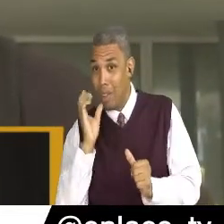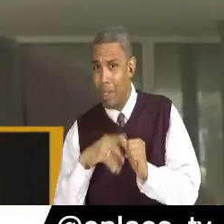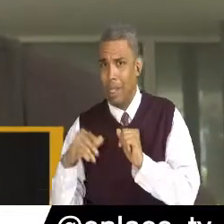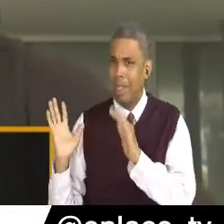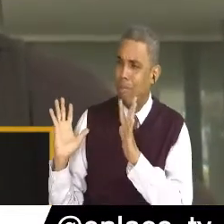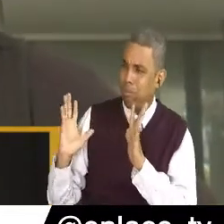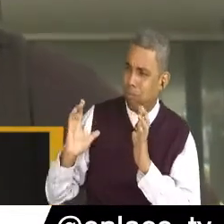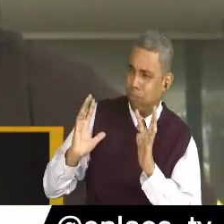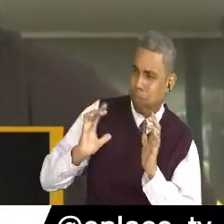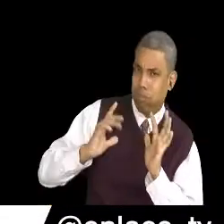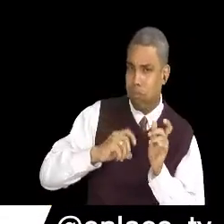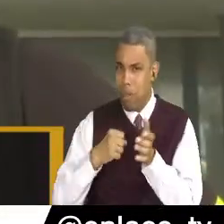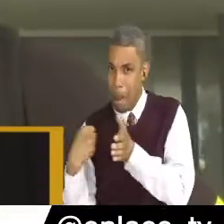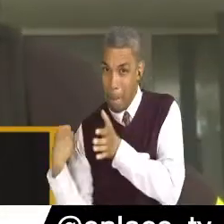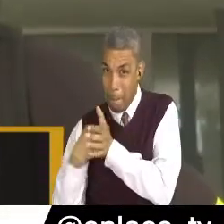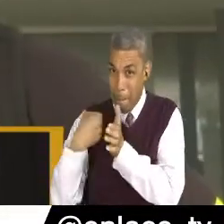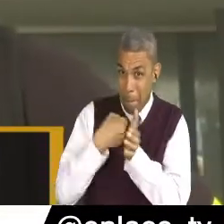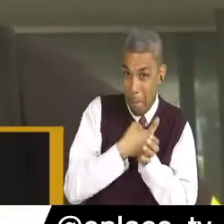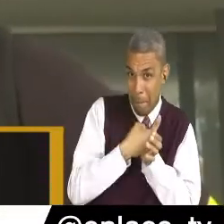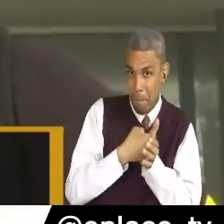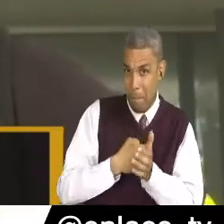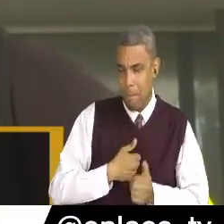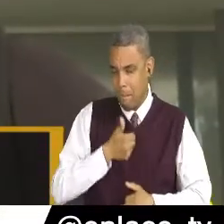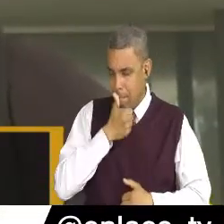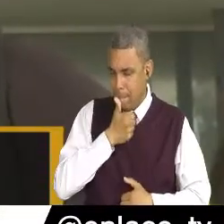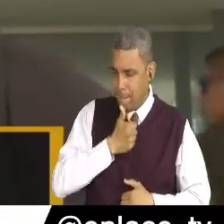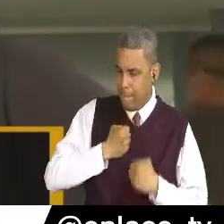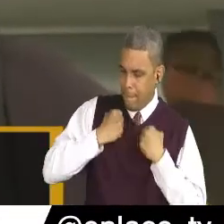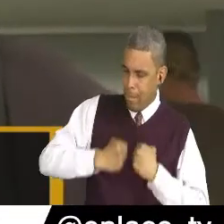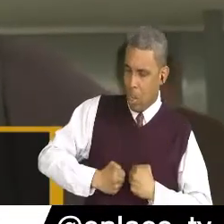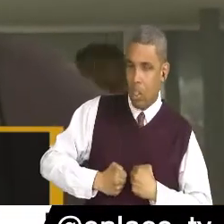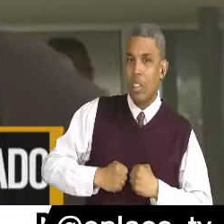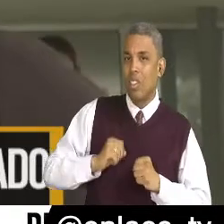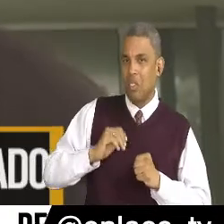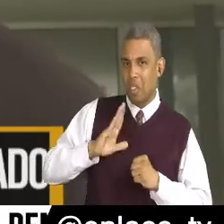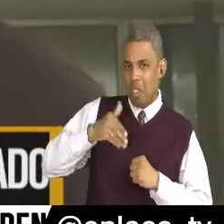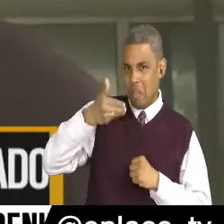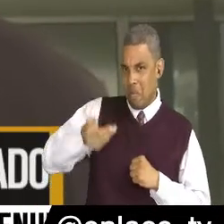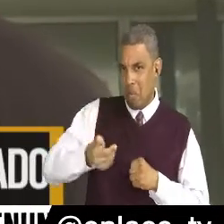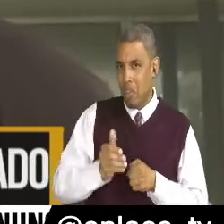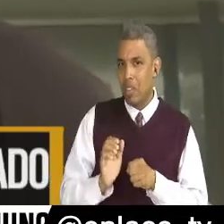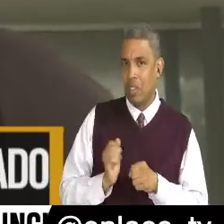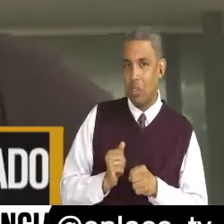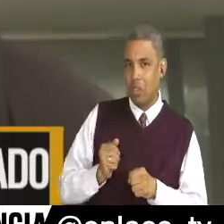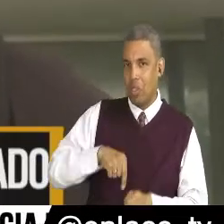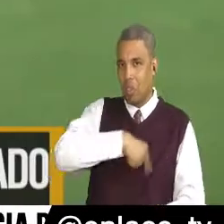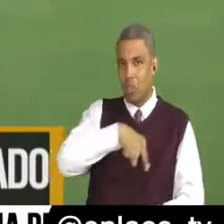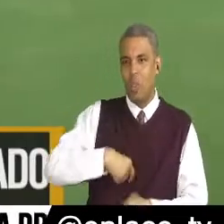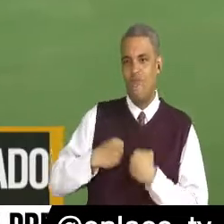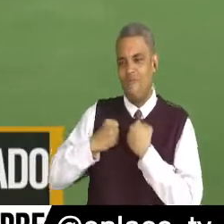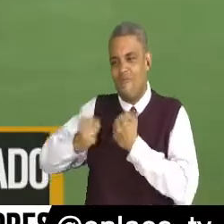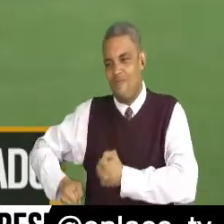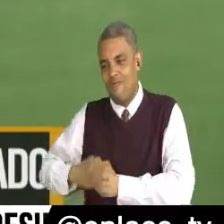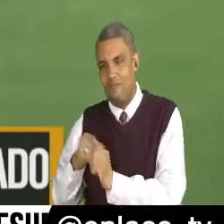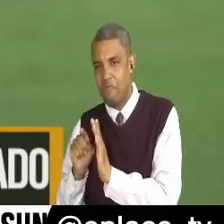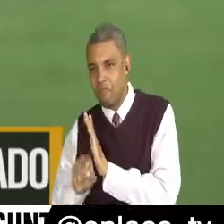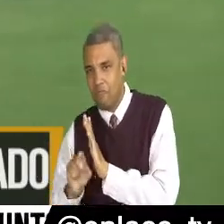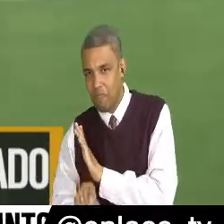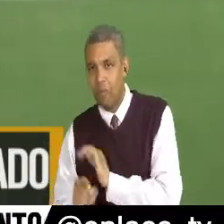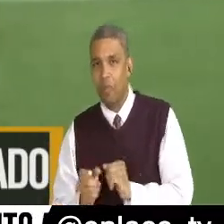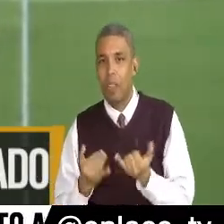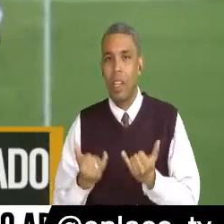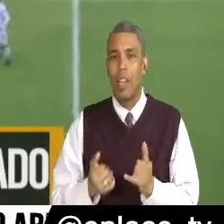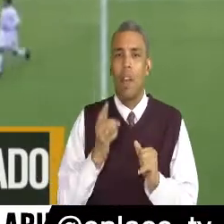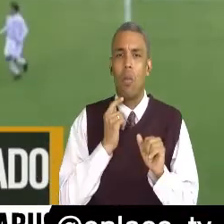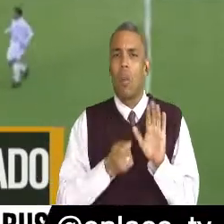y después pues supimos tuvimos para poder concretar los goles y así pues sacar ese buen resultado. Con 21 puntos, el